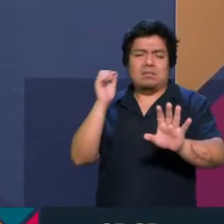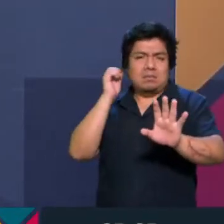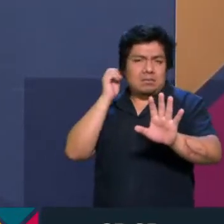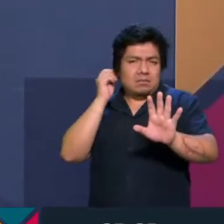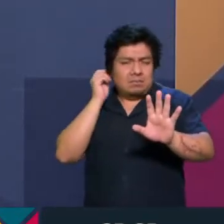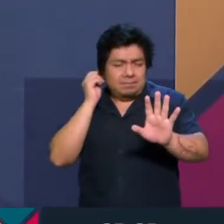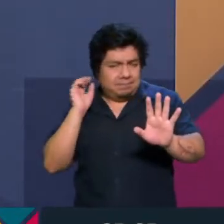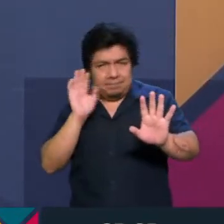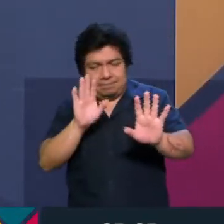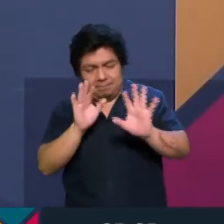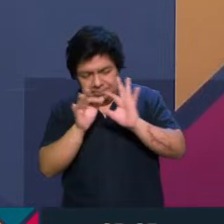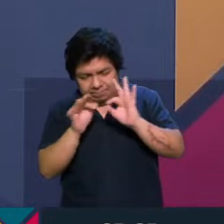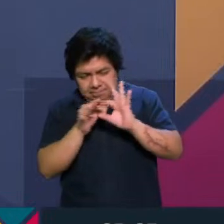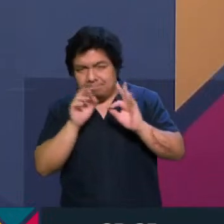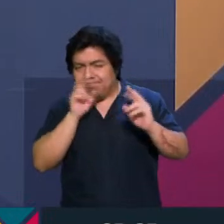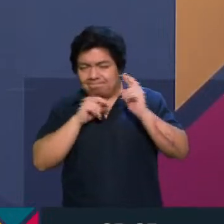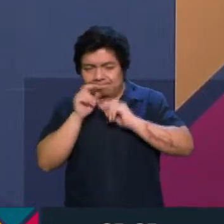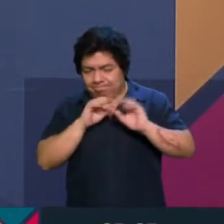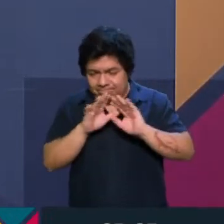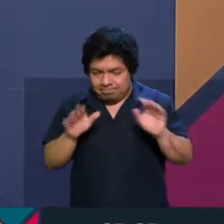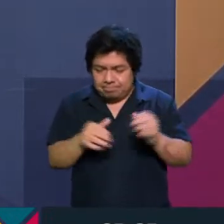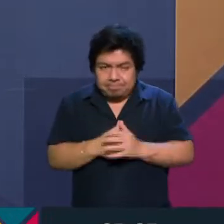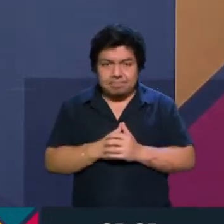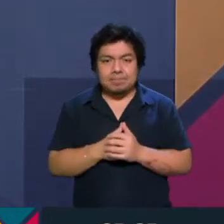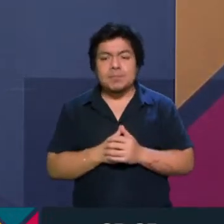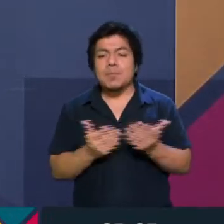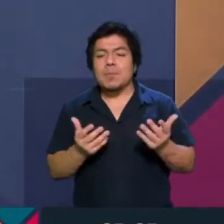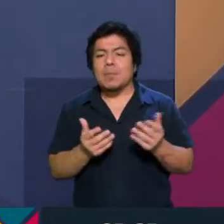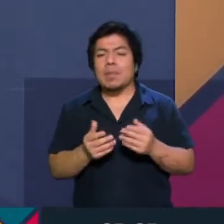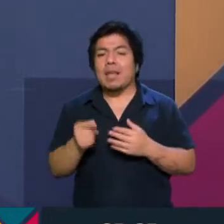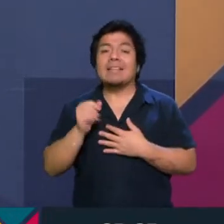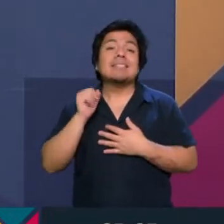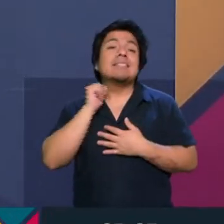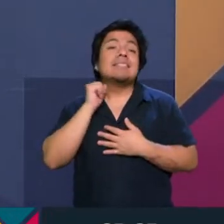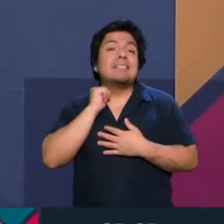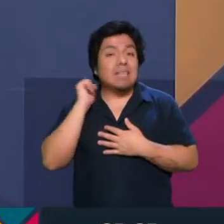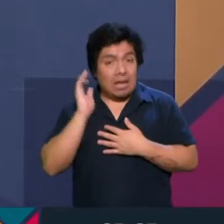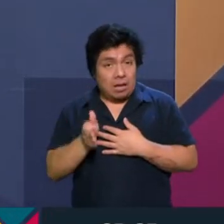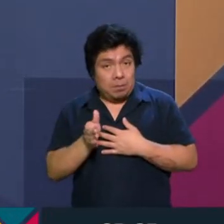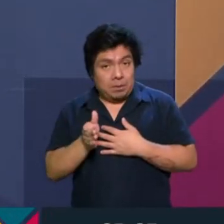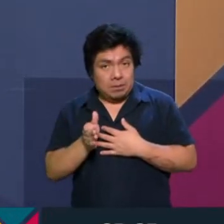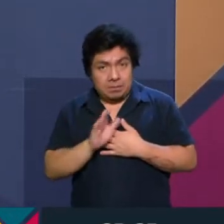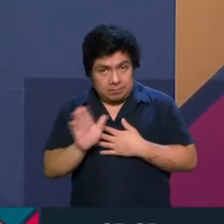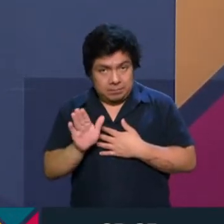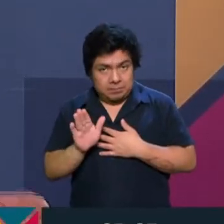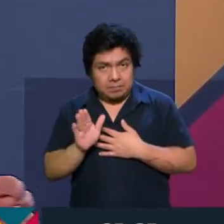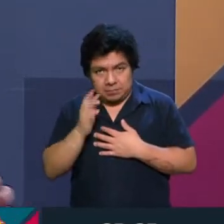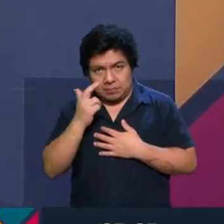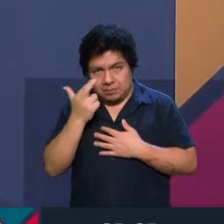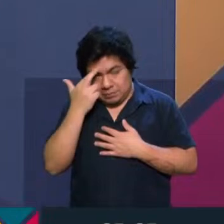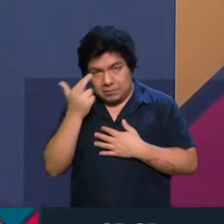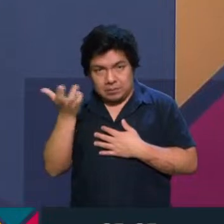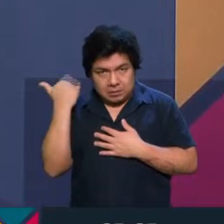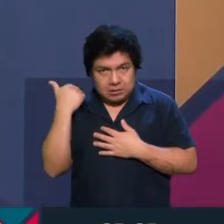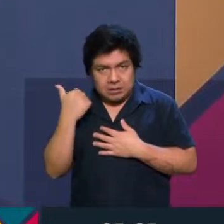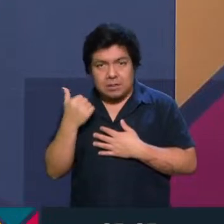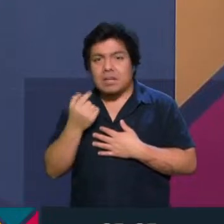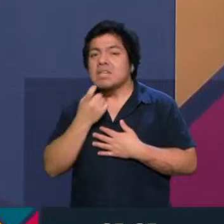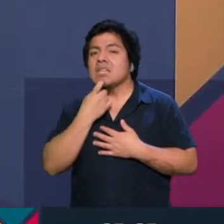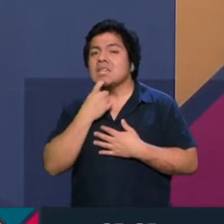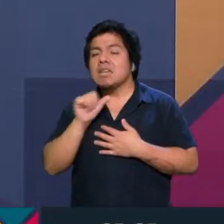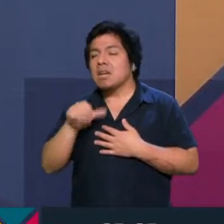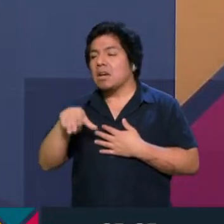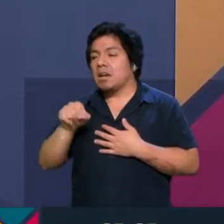hay que recordar, voy a explicar rapidísimo qué sucedió. Aprueba el Senado de la República la iniciativa que presentó